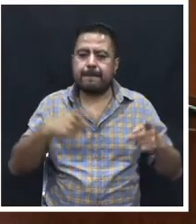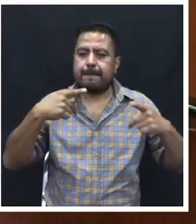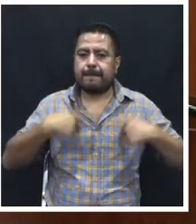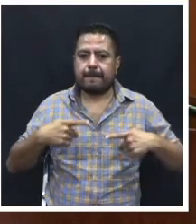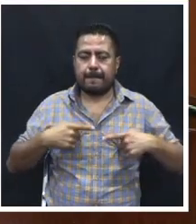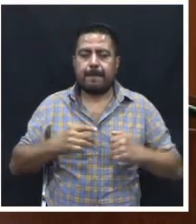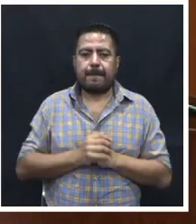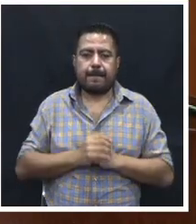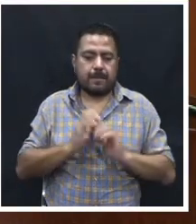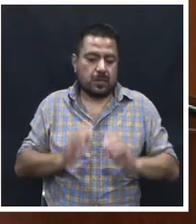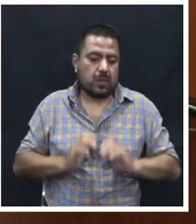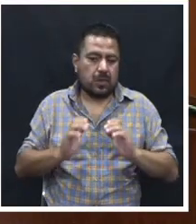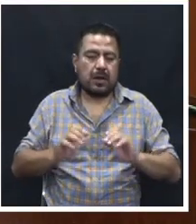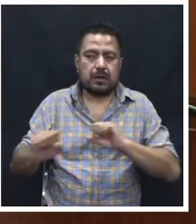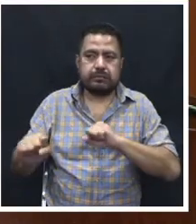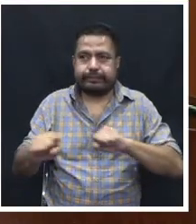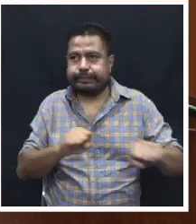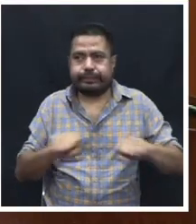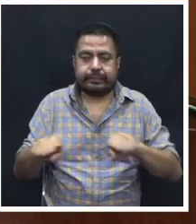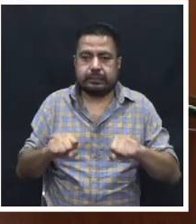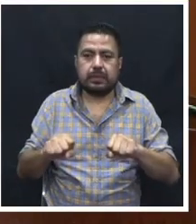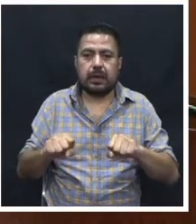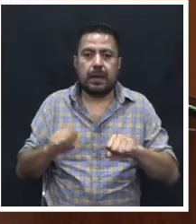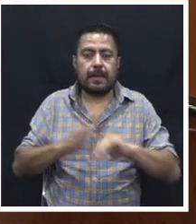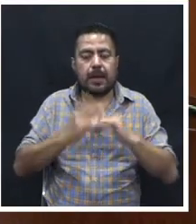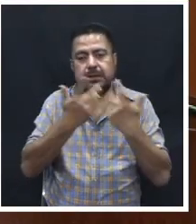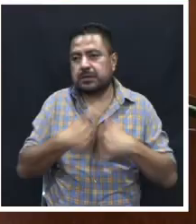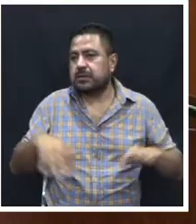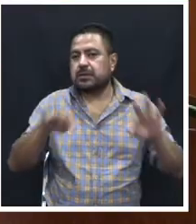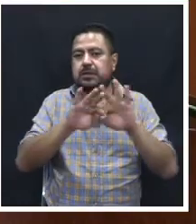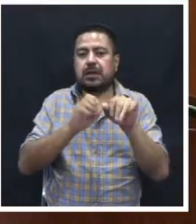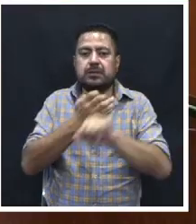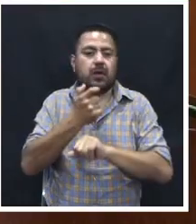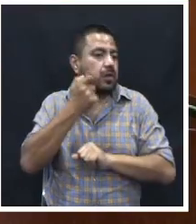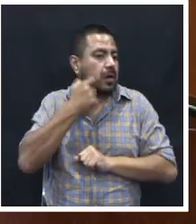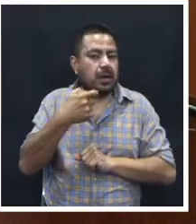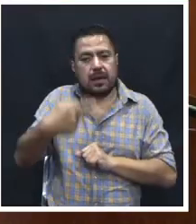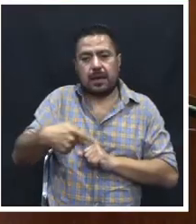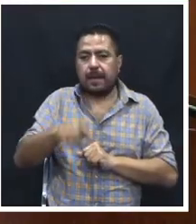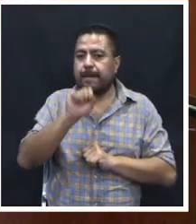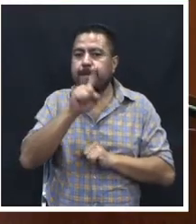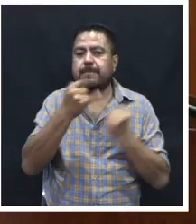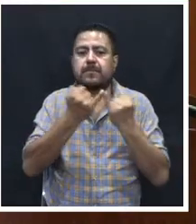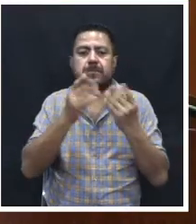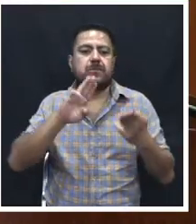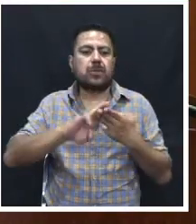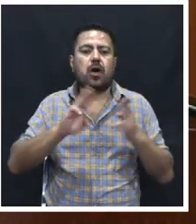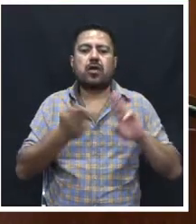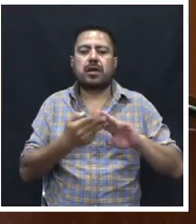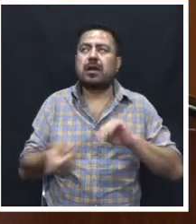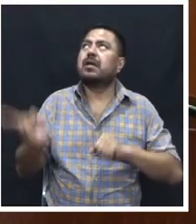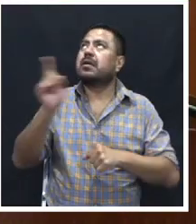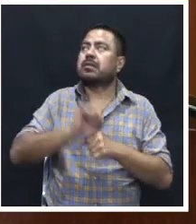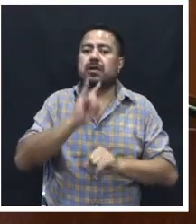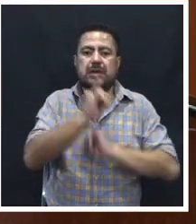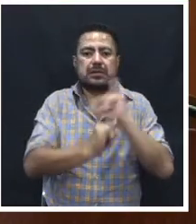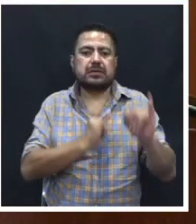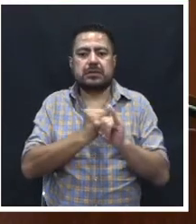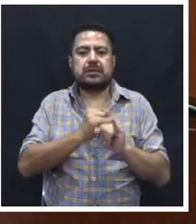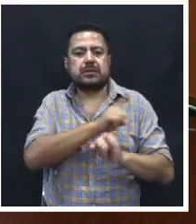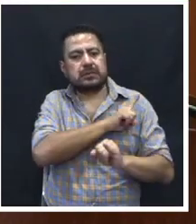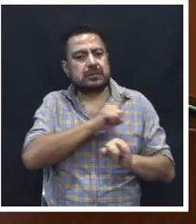La prevención de desastres es un ámbito de especial importancia en nuestro estado. Precisamente con motivo de este Día Internacional